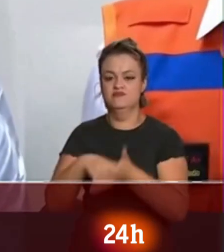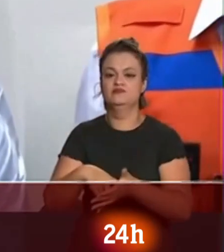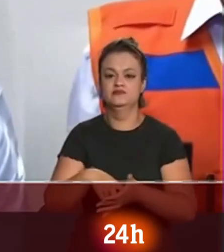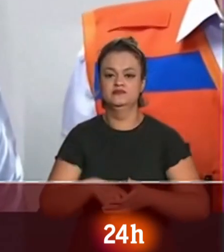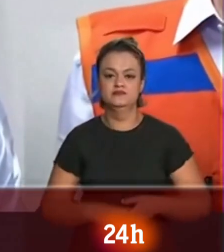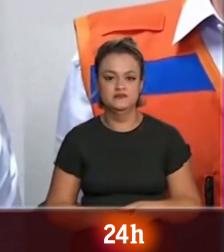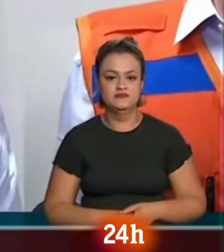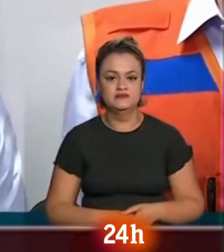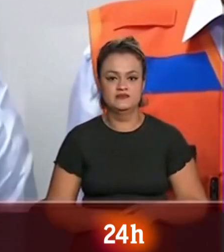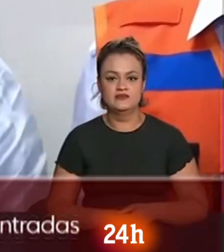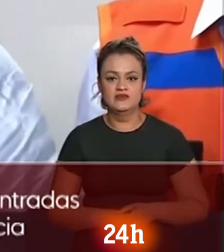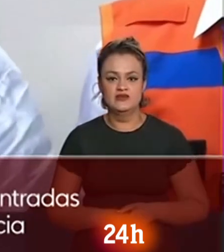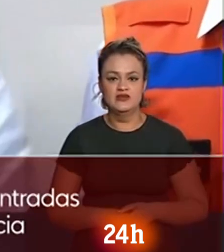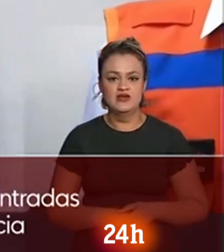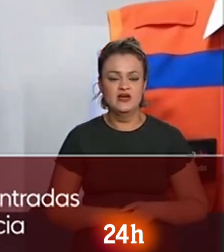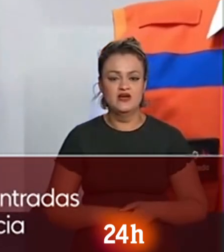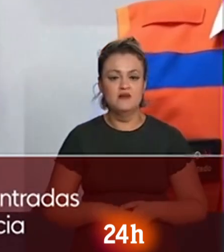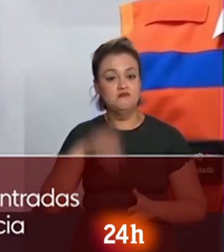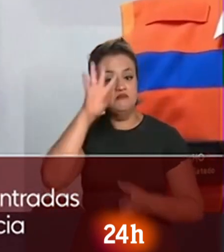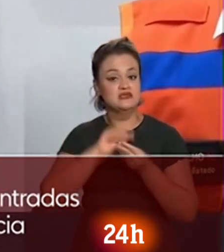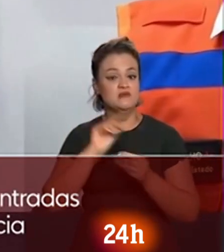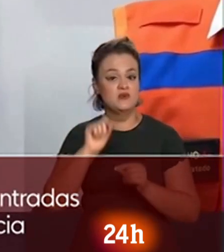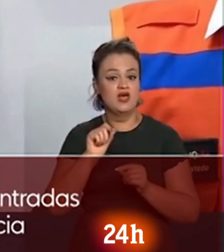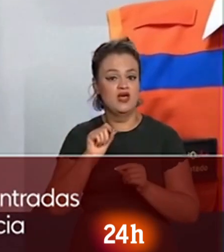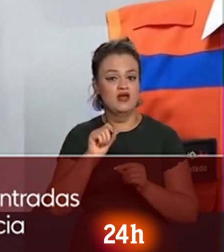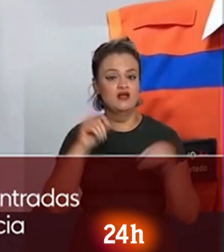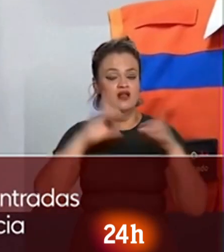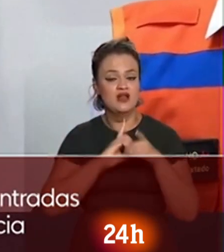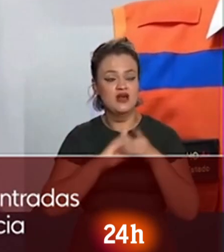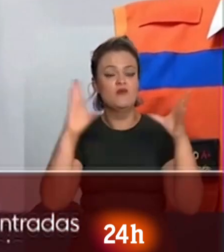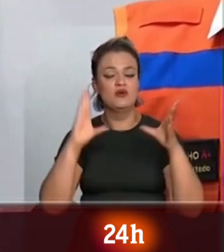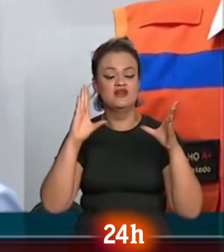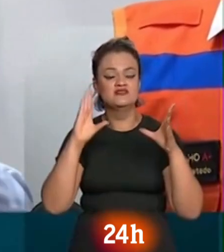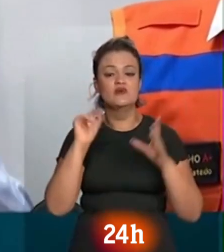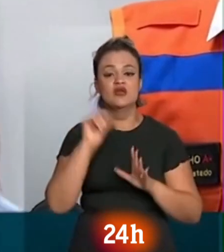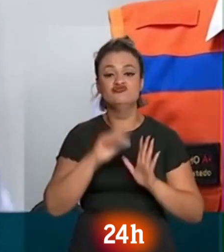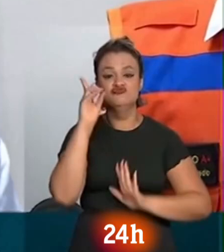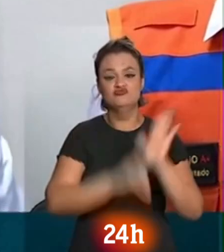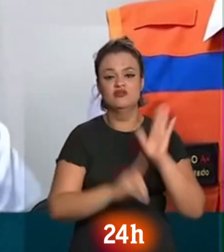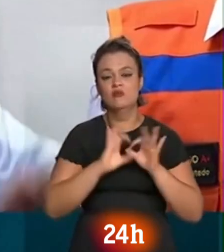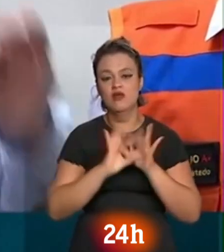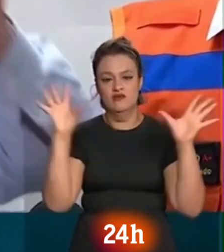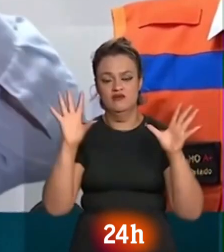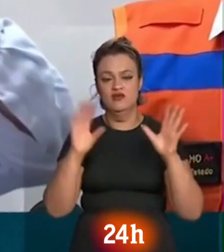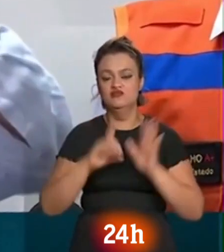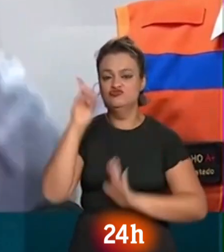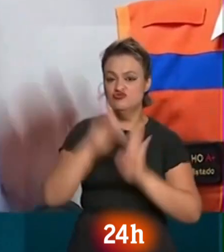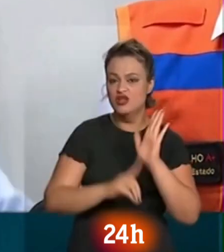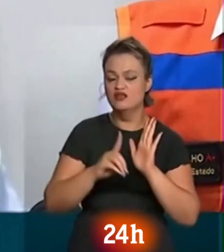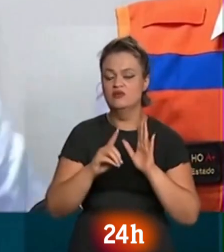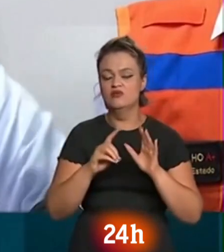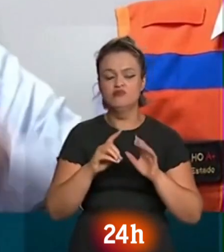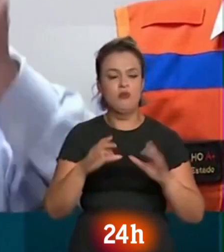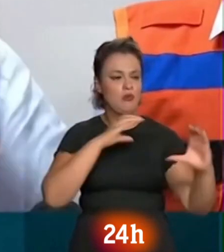punidas. Ellos van a perceber que la democracia ela garante el derecho de libertad, ela garante el derecho de